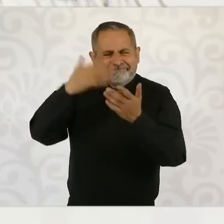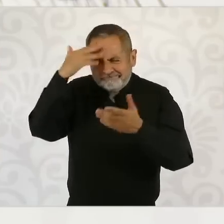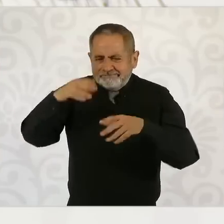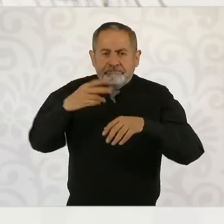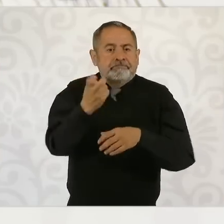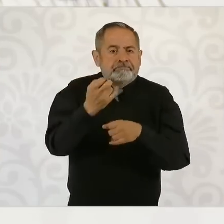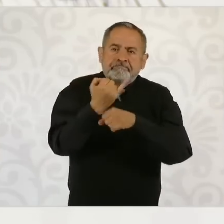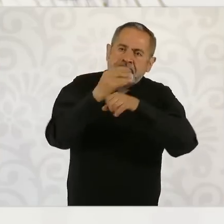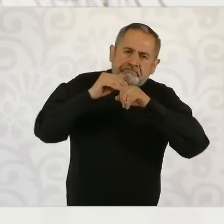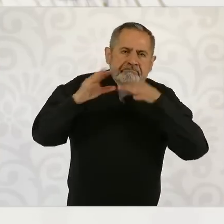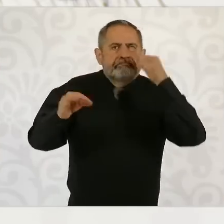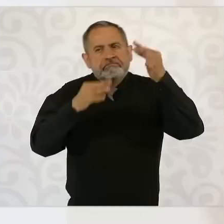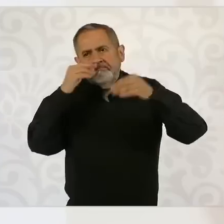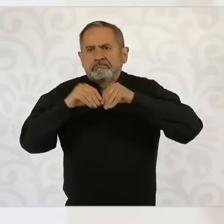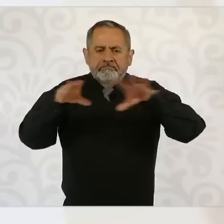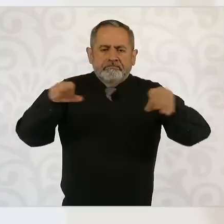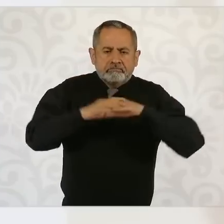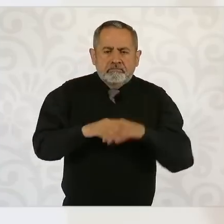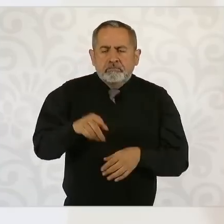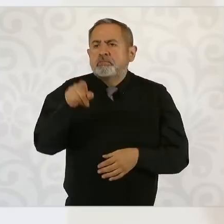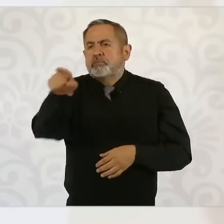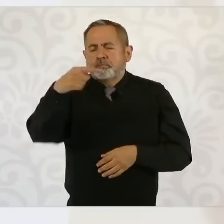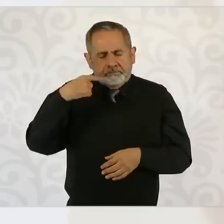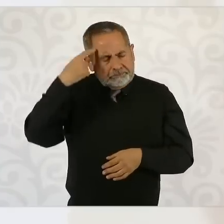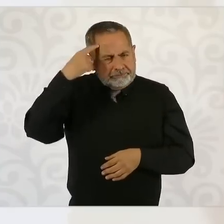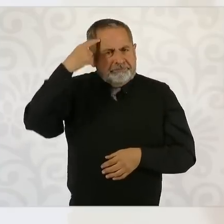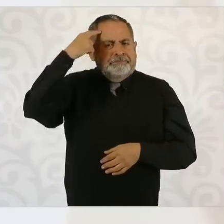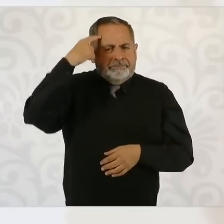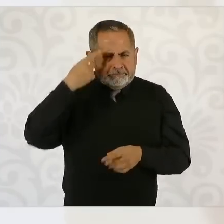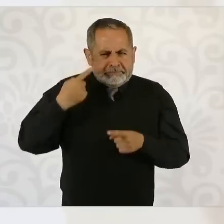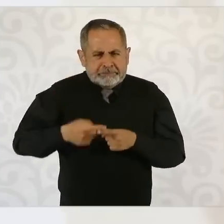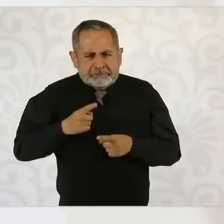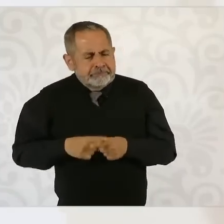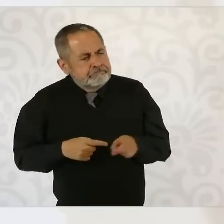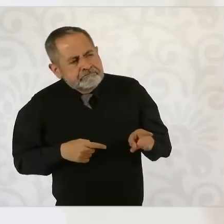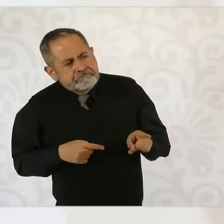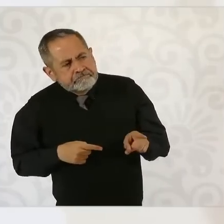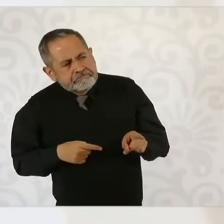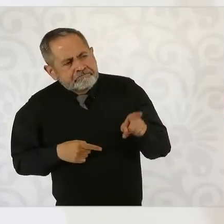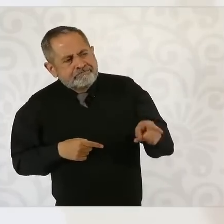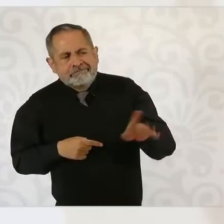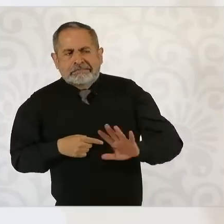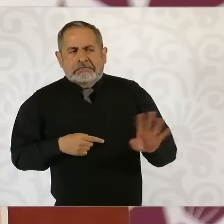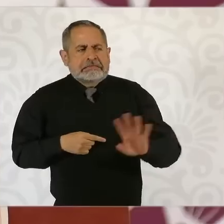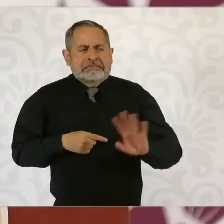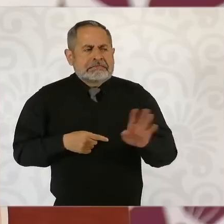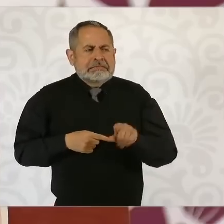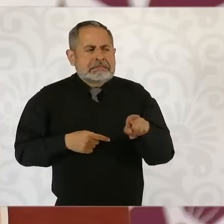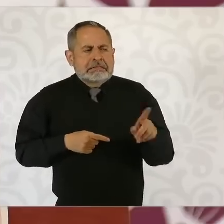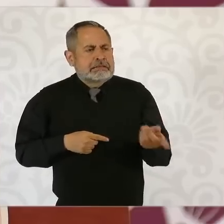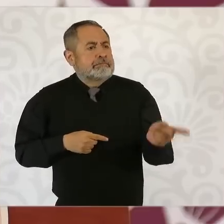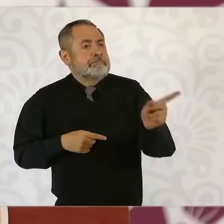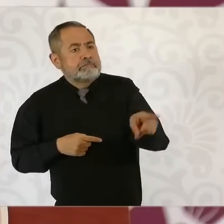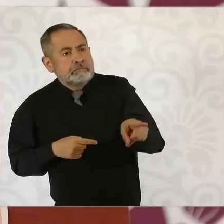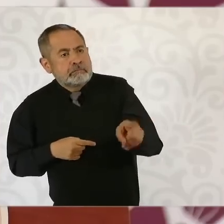informa, por quién tiene que ejercer su derecho al voto.